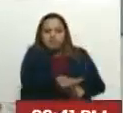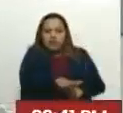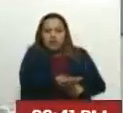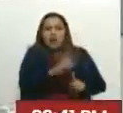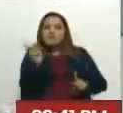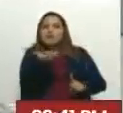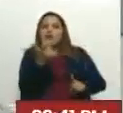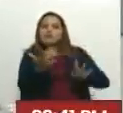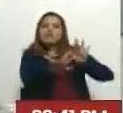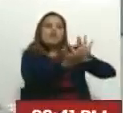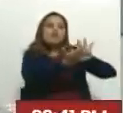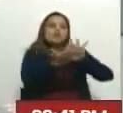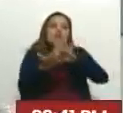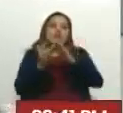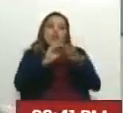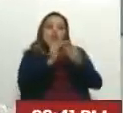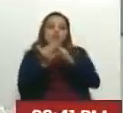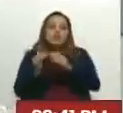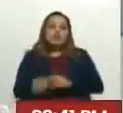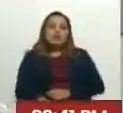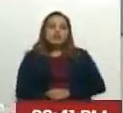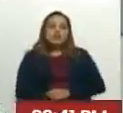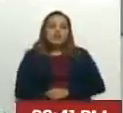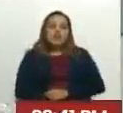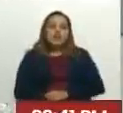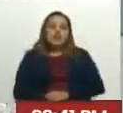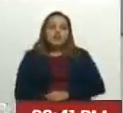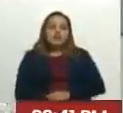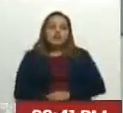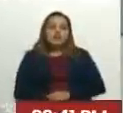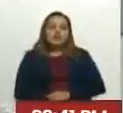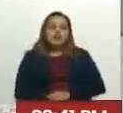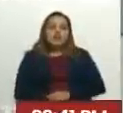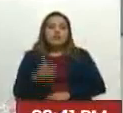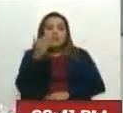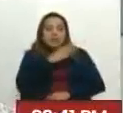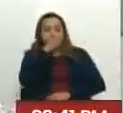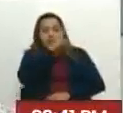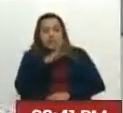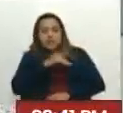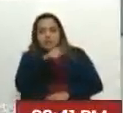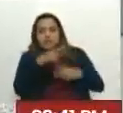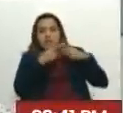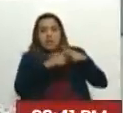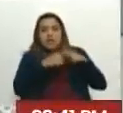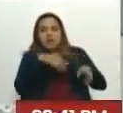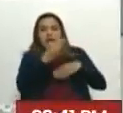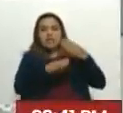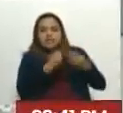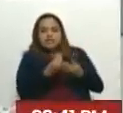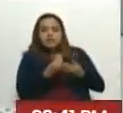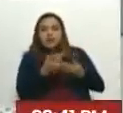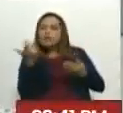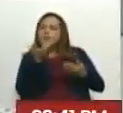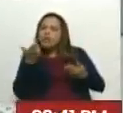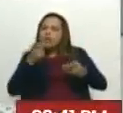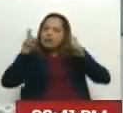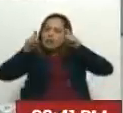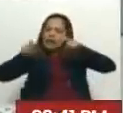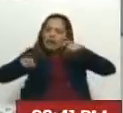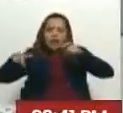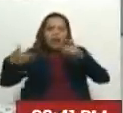las comunidades, viene Brasil con ese taller, buscando también implantar esa escuela en Venezuela. Y